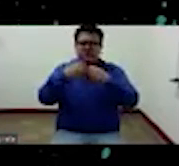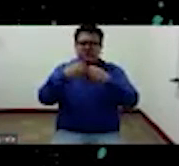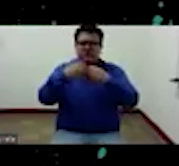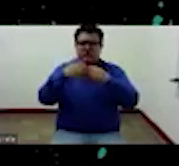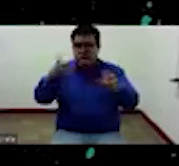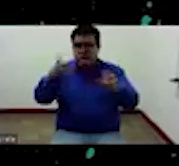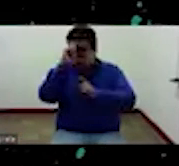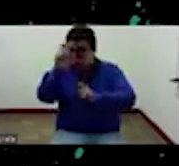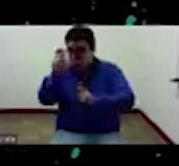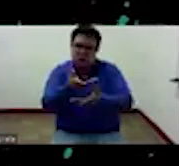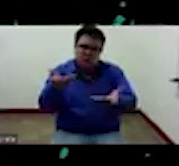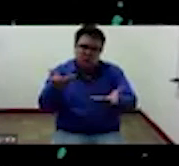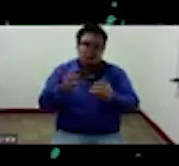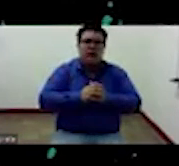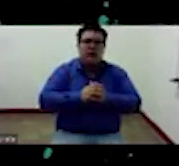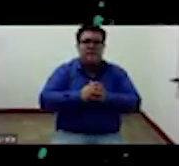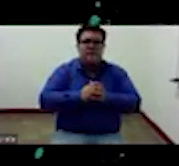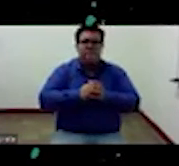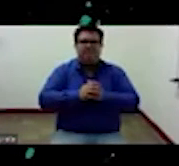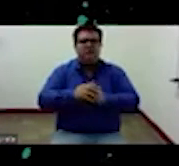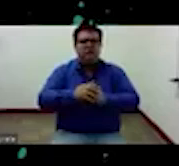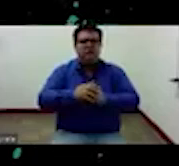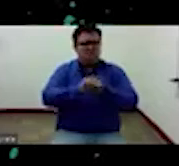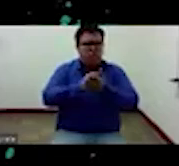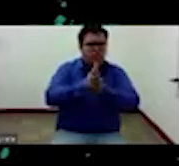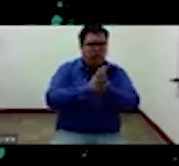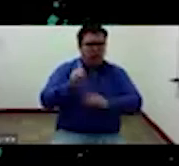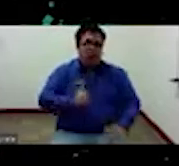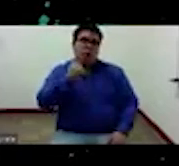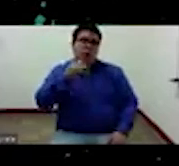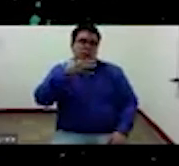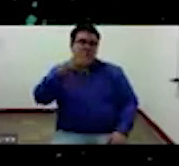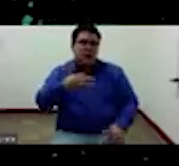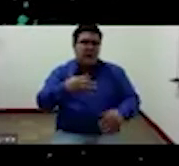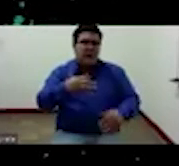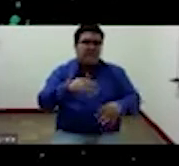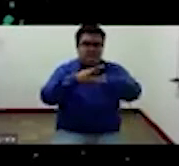y yo aprovecho para proponerle a Señal Memoria